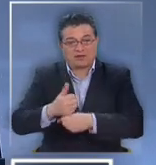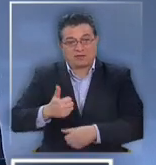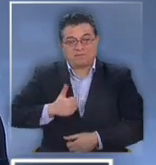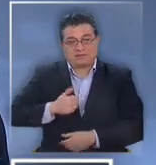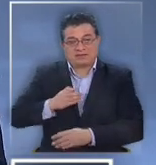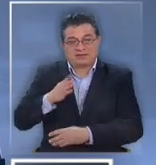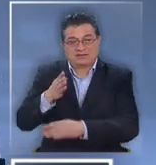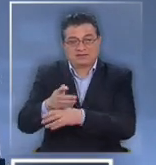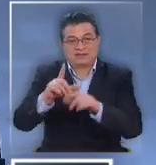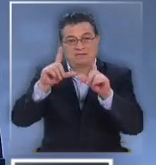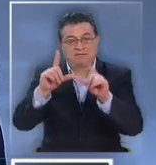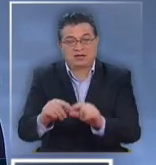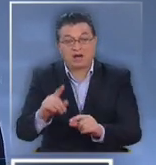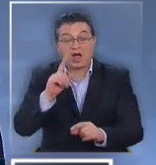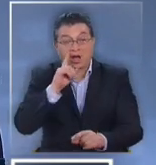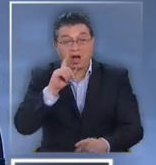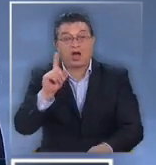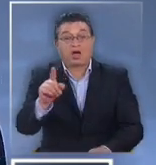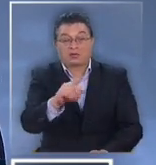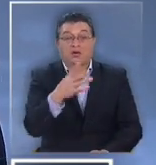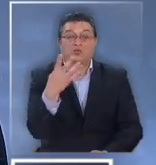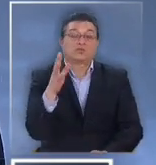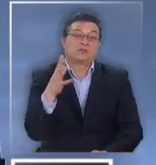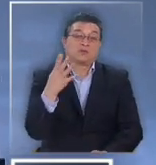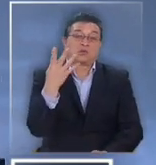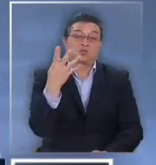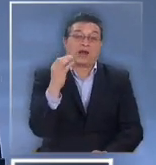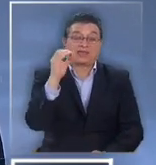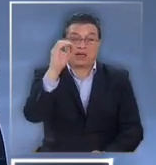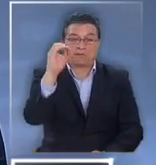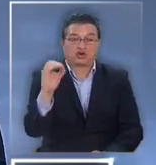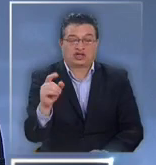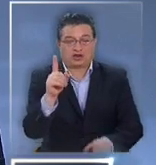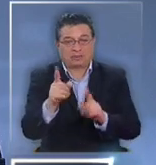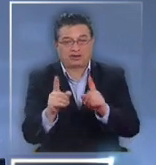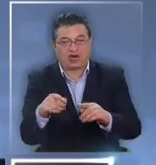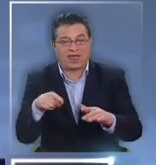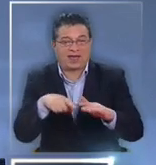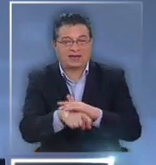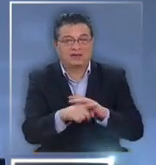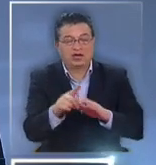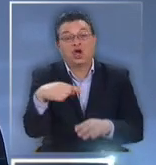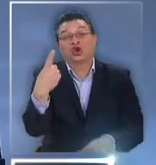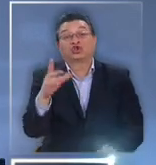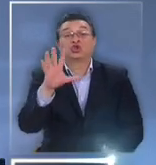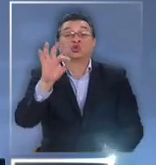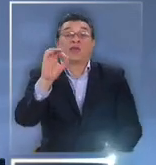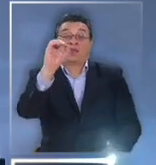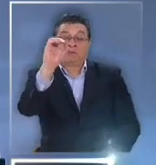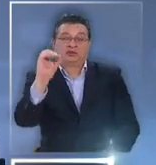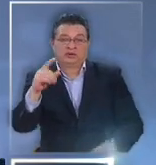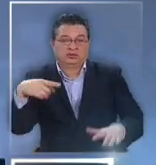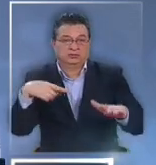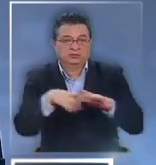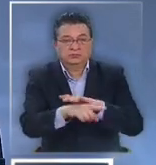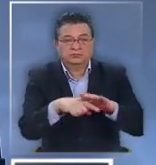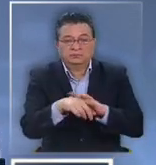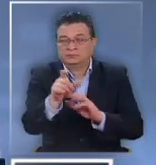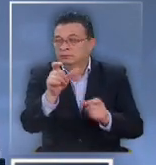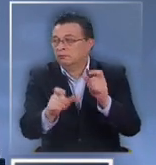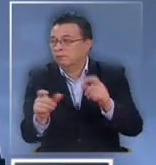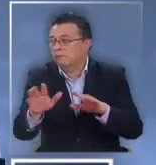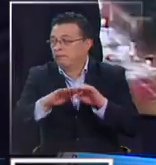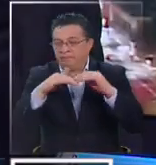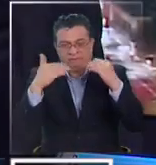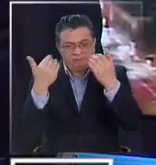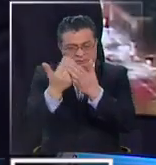hay faenas que están trabajando 40 con 40% del personal y otras con 50% del personal se